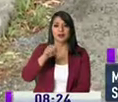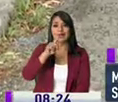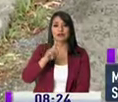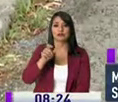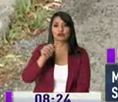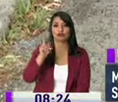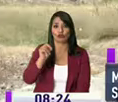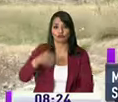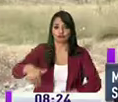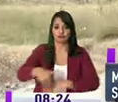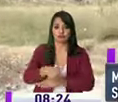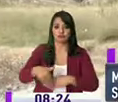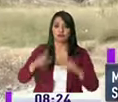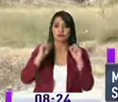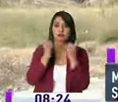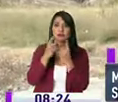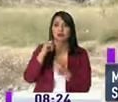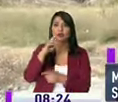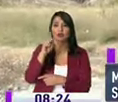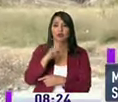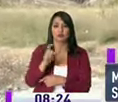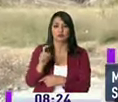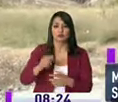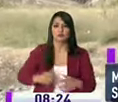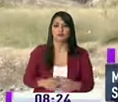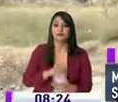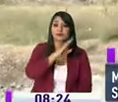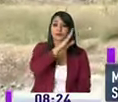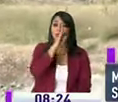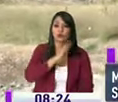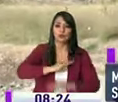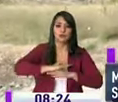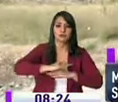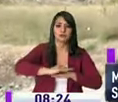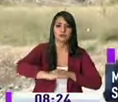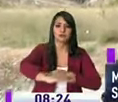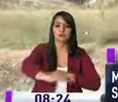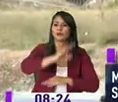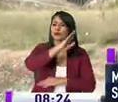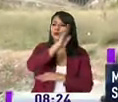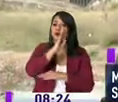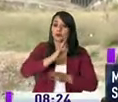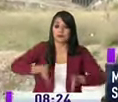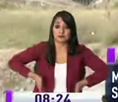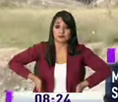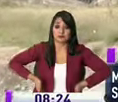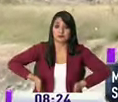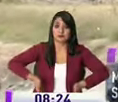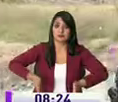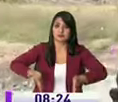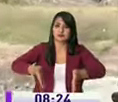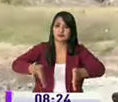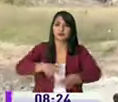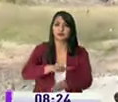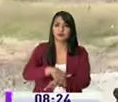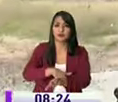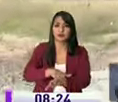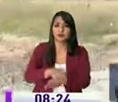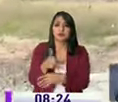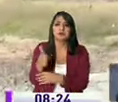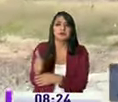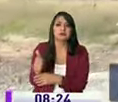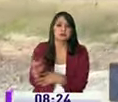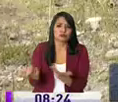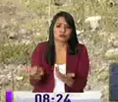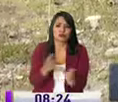y Andrés Santa Cruz. Nunca nos han pavimentado. Esta calle se ha hecho en base a sí